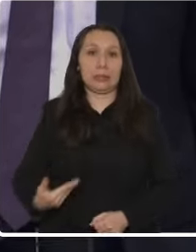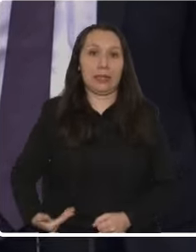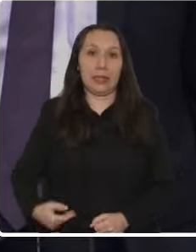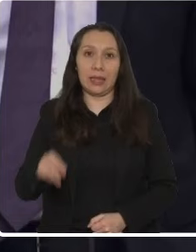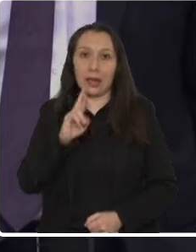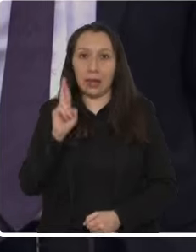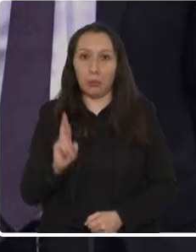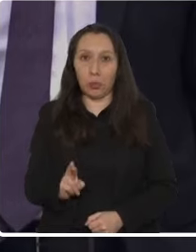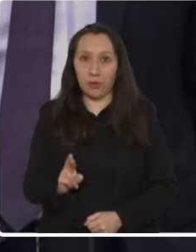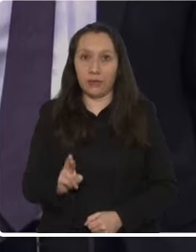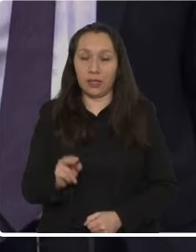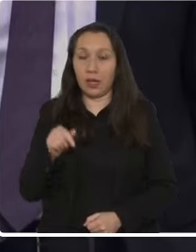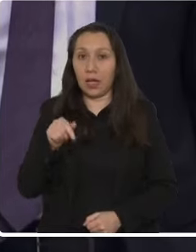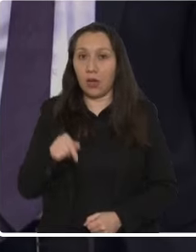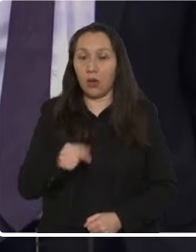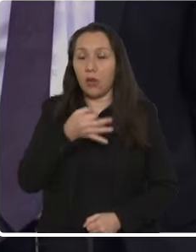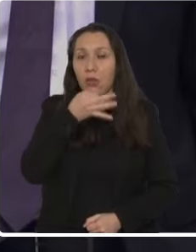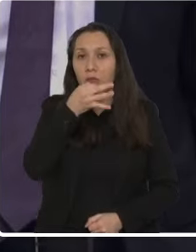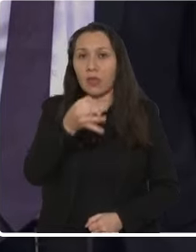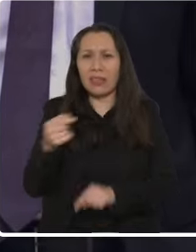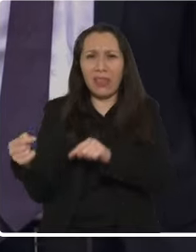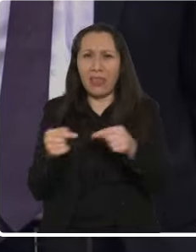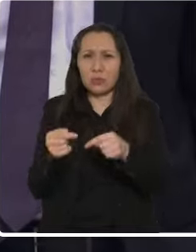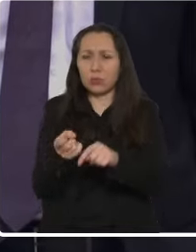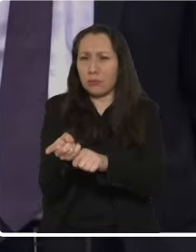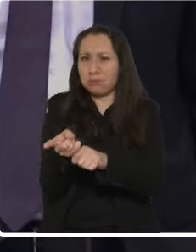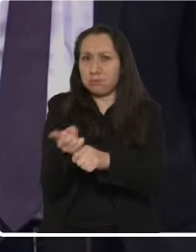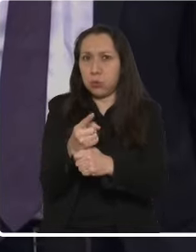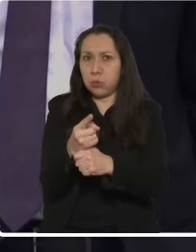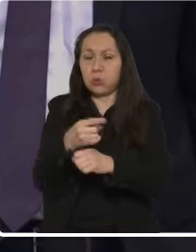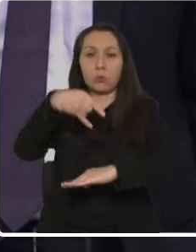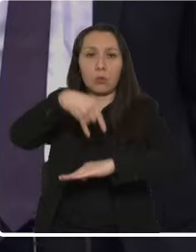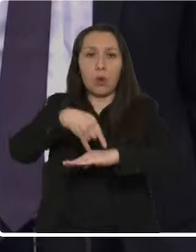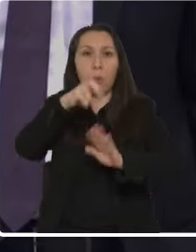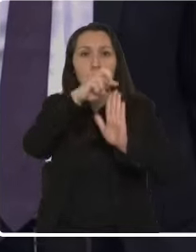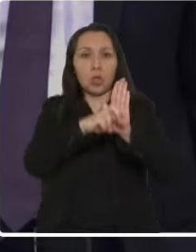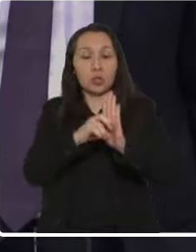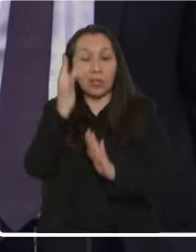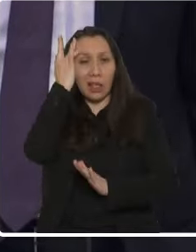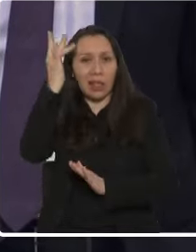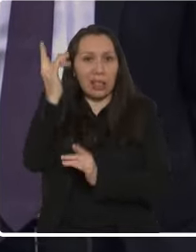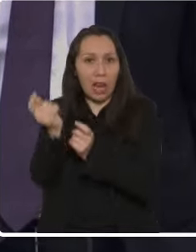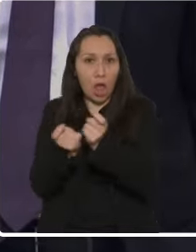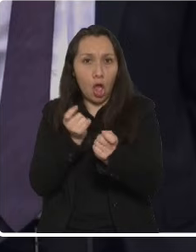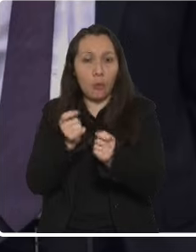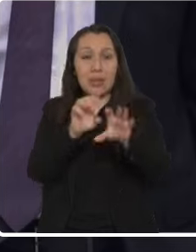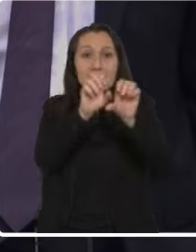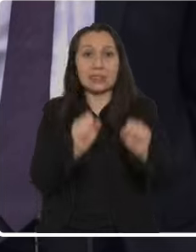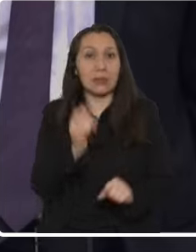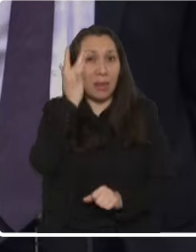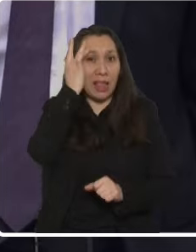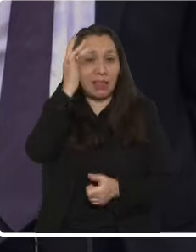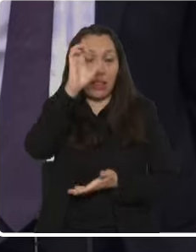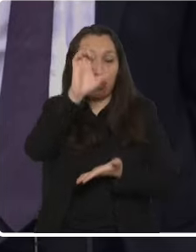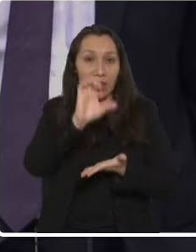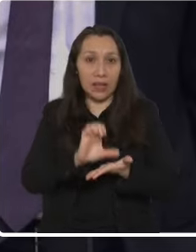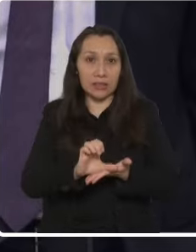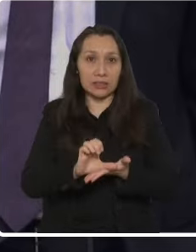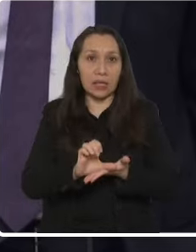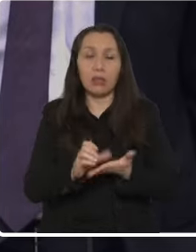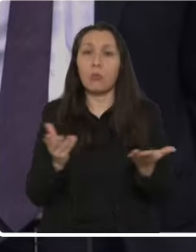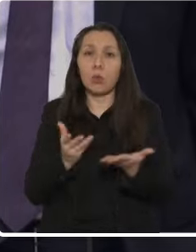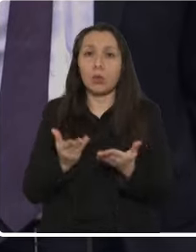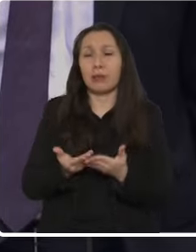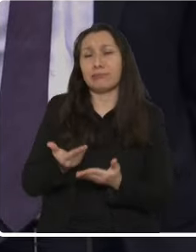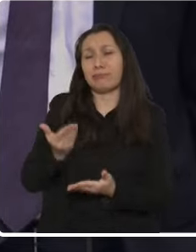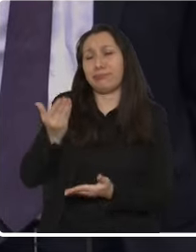la República plantea discusión inmediata al proyecto de inteligencia económica y al sistema de inteligencia del Estado, es